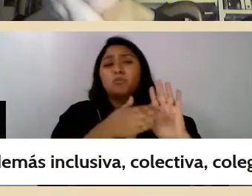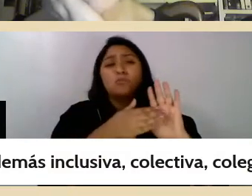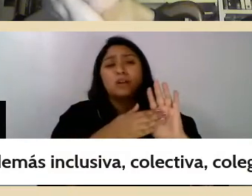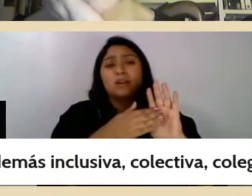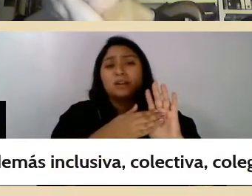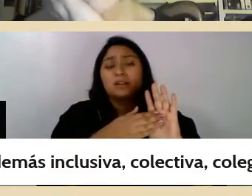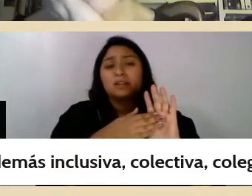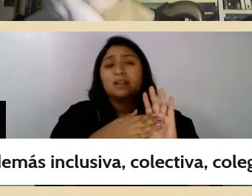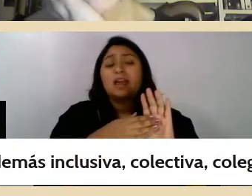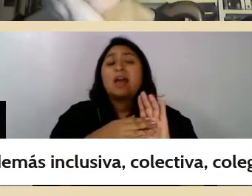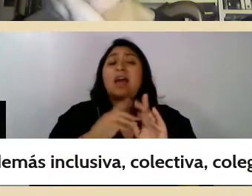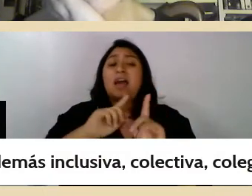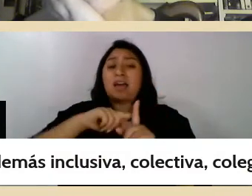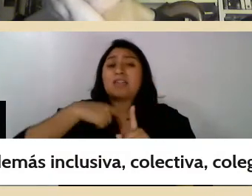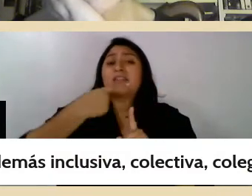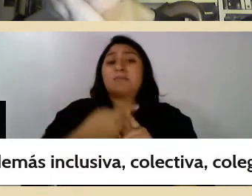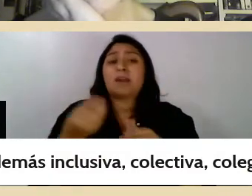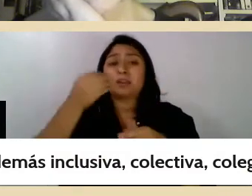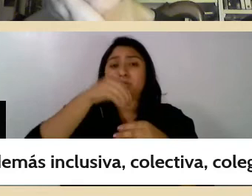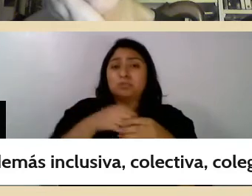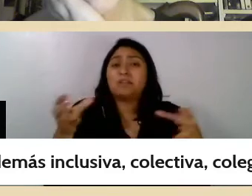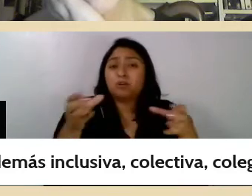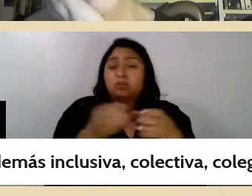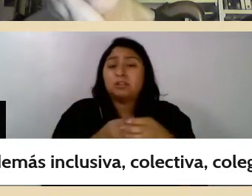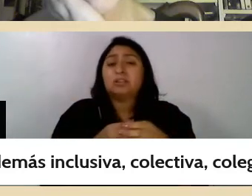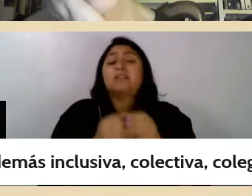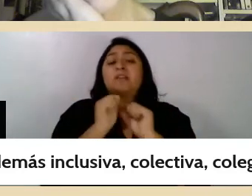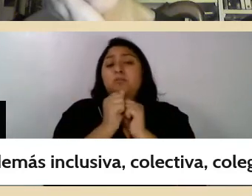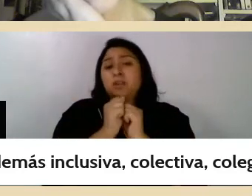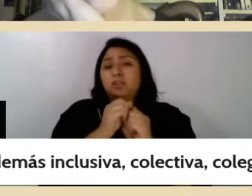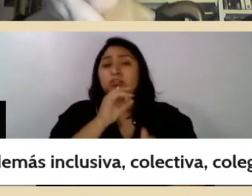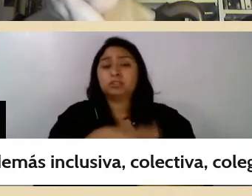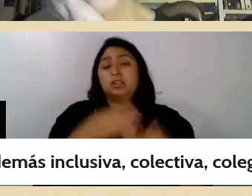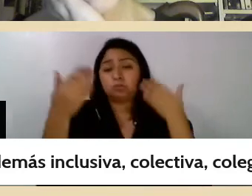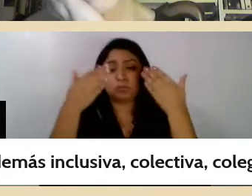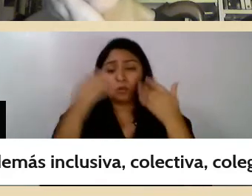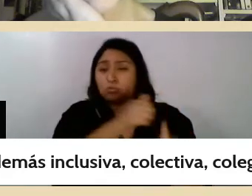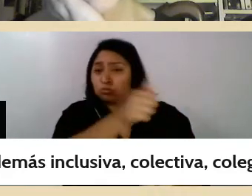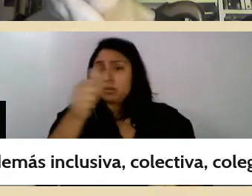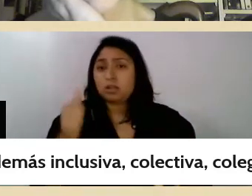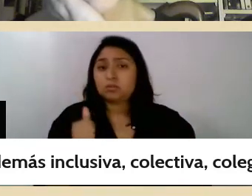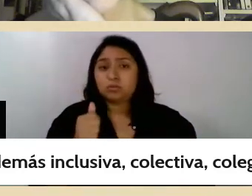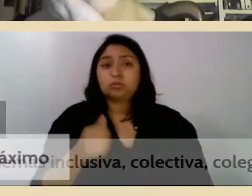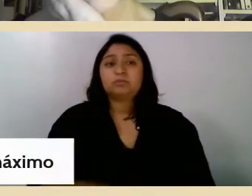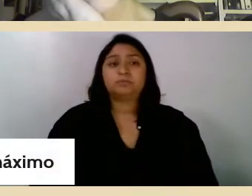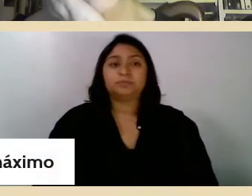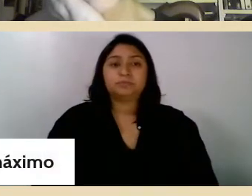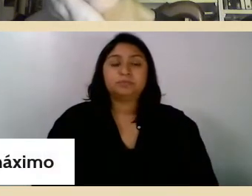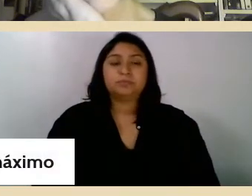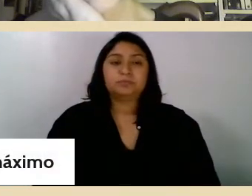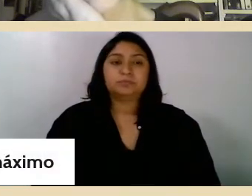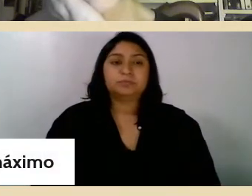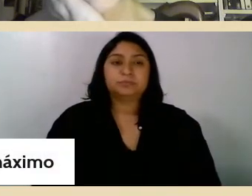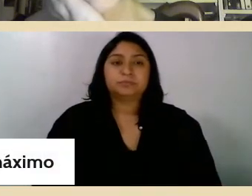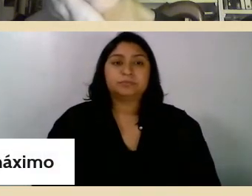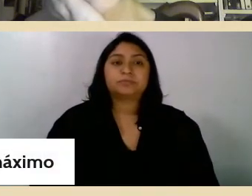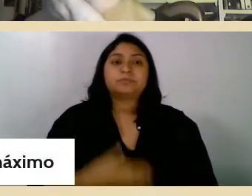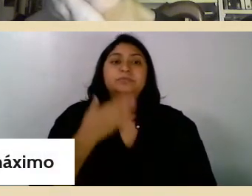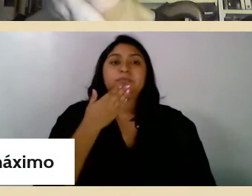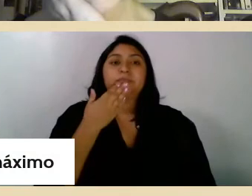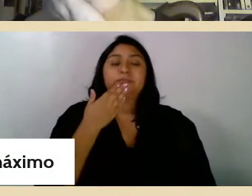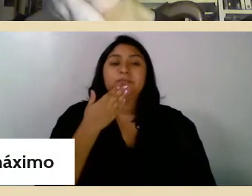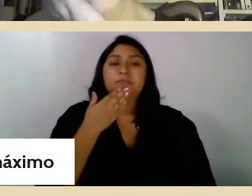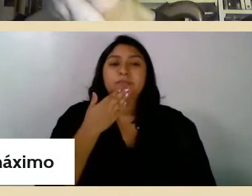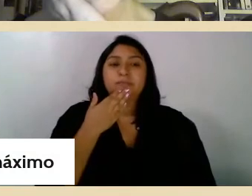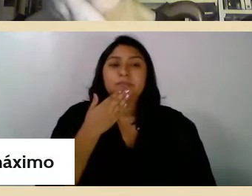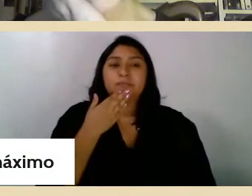inclusiva, colectiva, colegas chilenos. Un saludo a todos. Y tenemos también, bueno, a nuestra querida amiga en